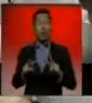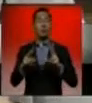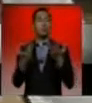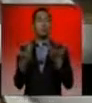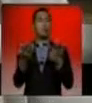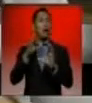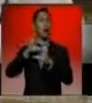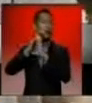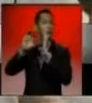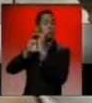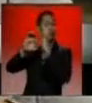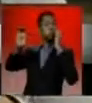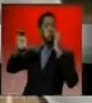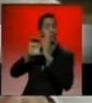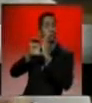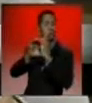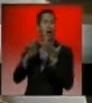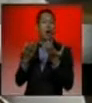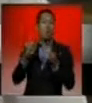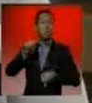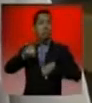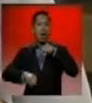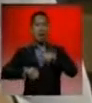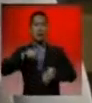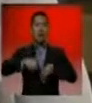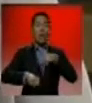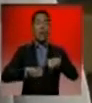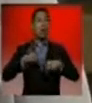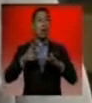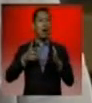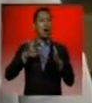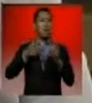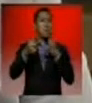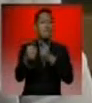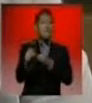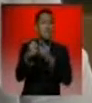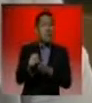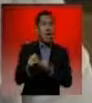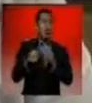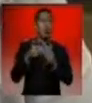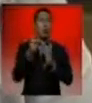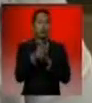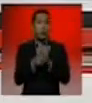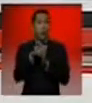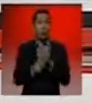limpio, el tema de las bicicletas, el tema de los metros. Todo eso va a ser topado.